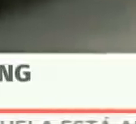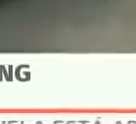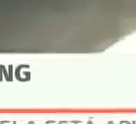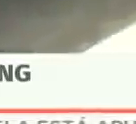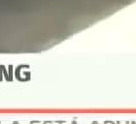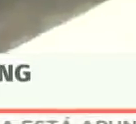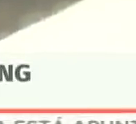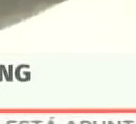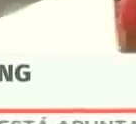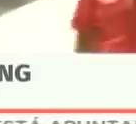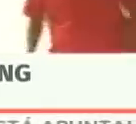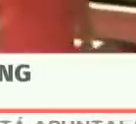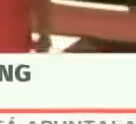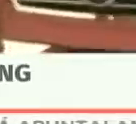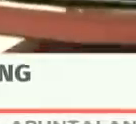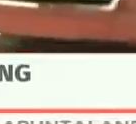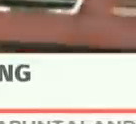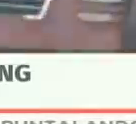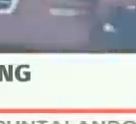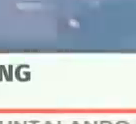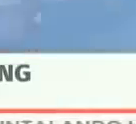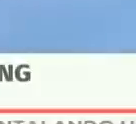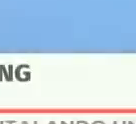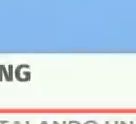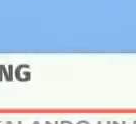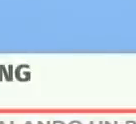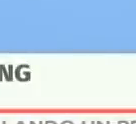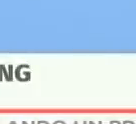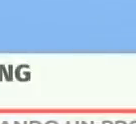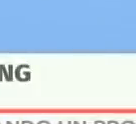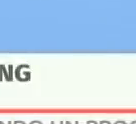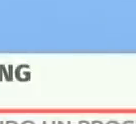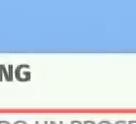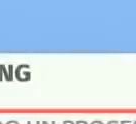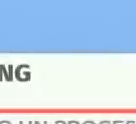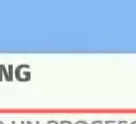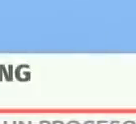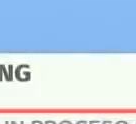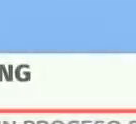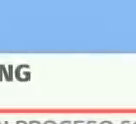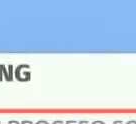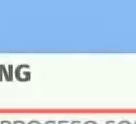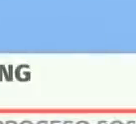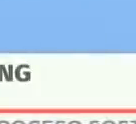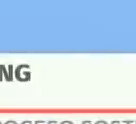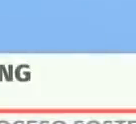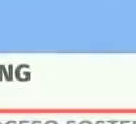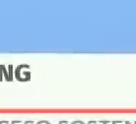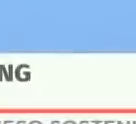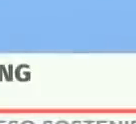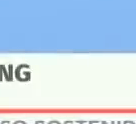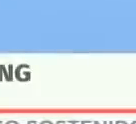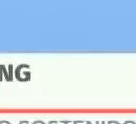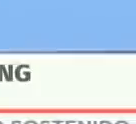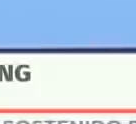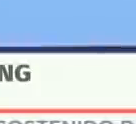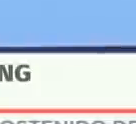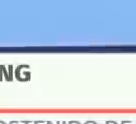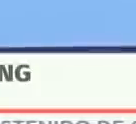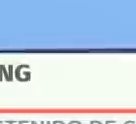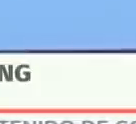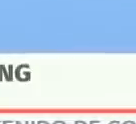13 unidades que estamos dejando en reserva. En total son 253 unidades que se están desplegando. Yo